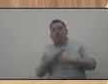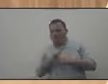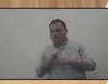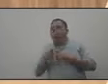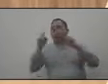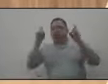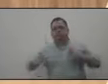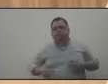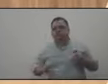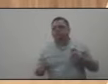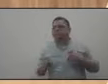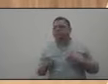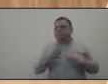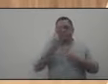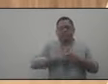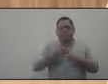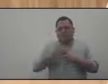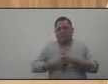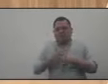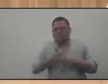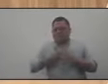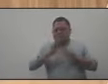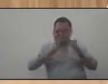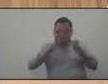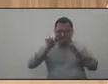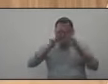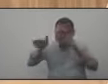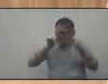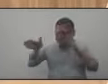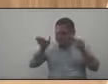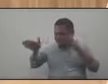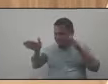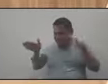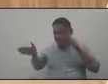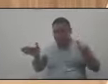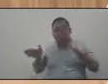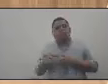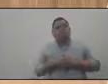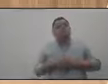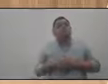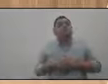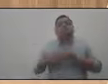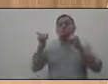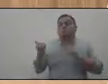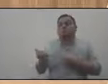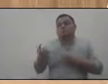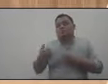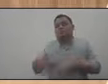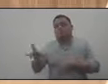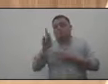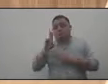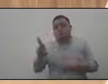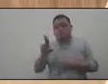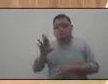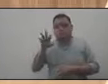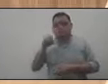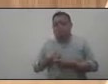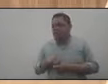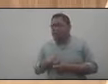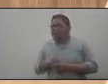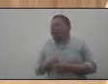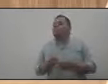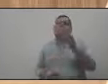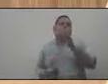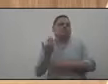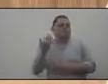a cada uno de los rincones del departamento. Por último, reconocer la gestión realizada, igualmente nuevamente